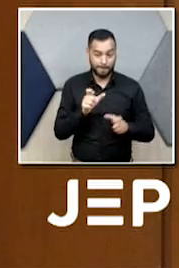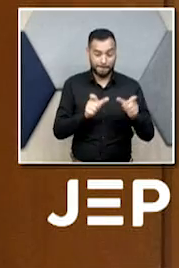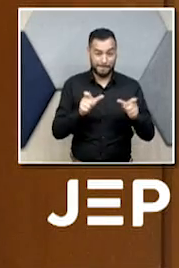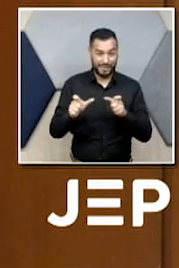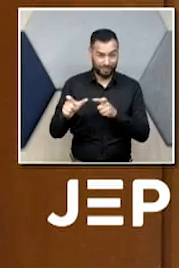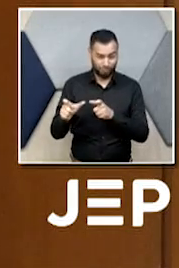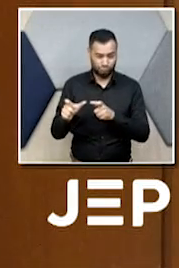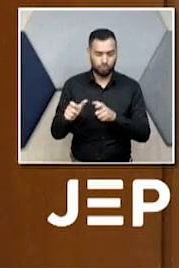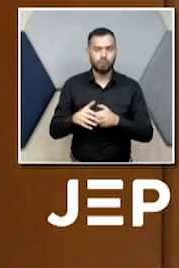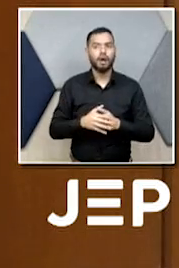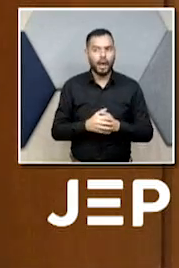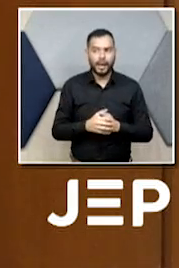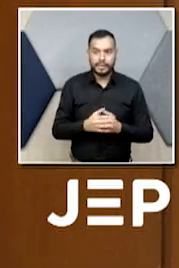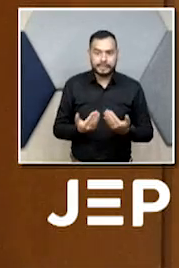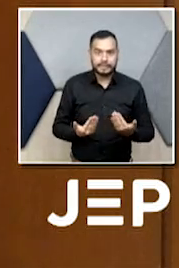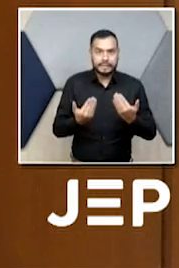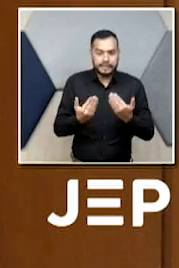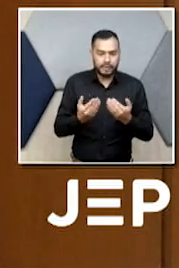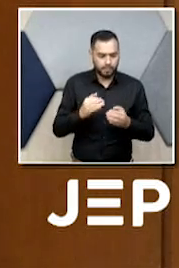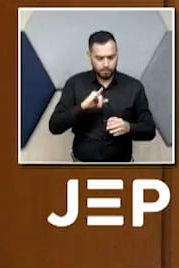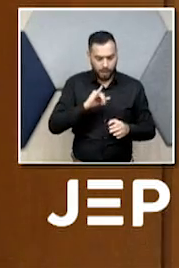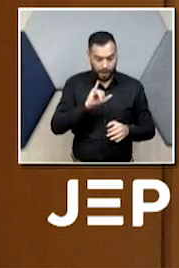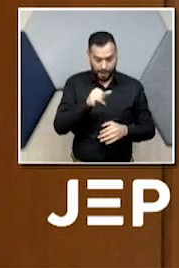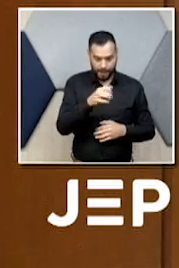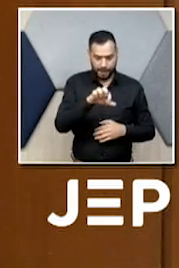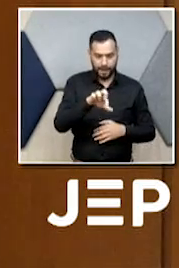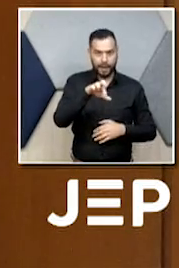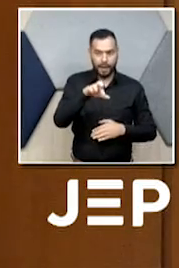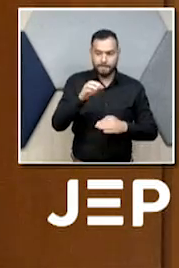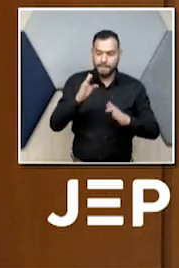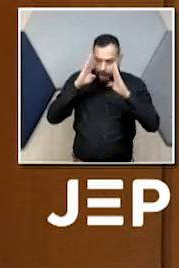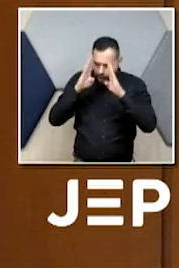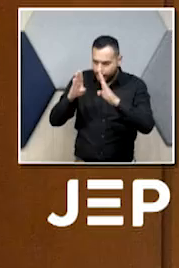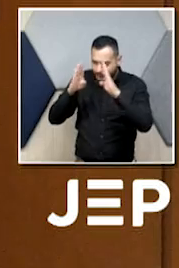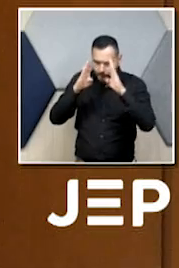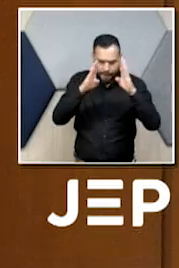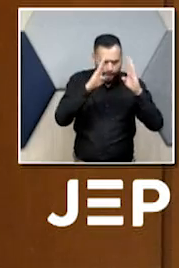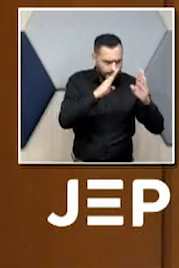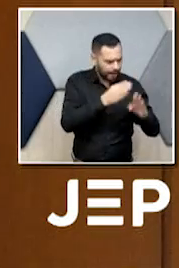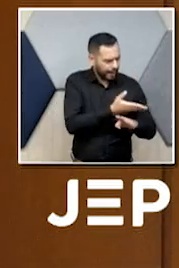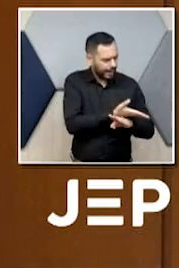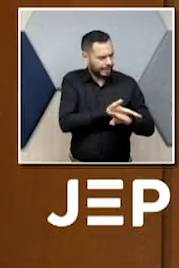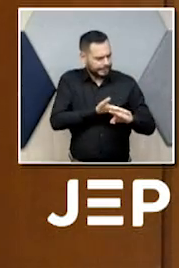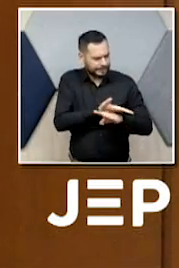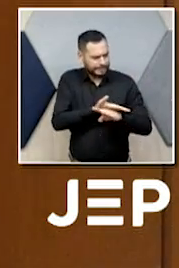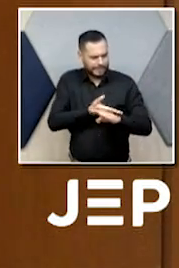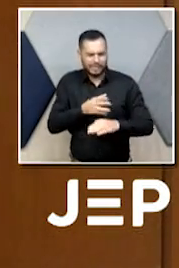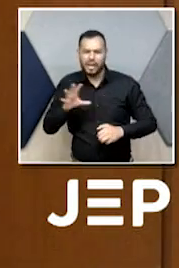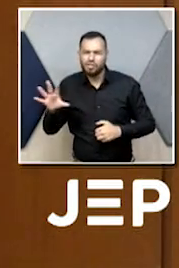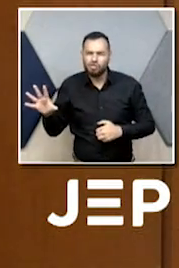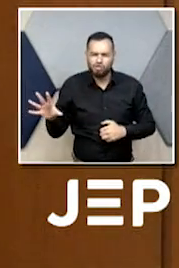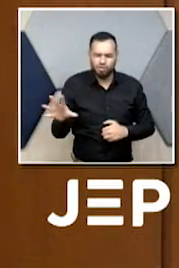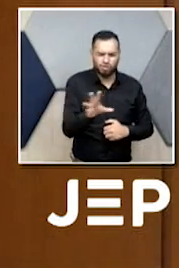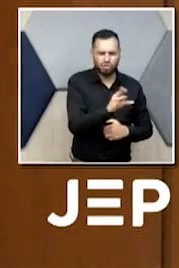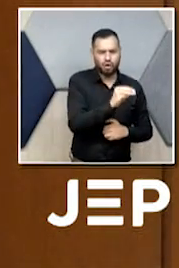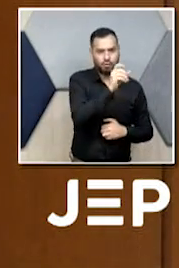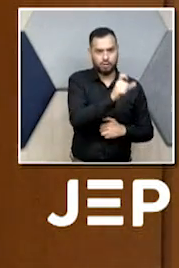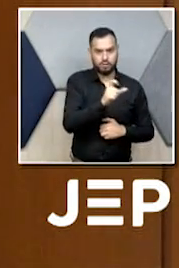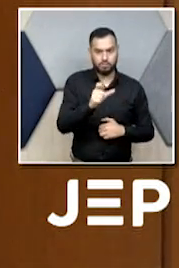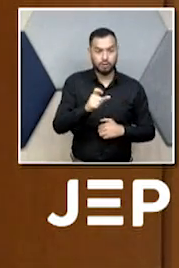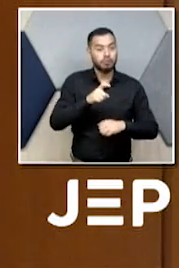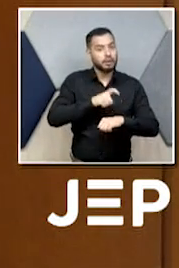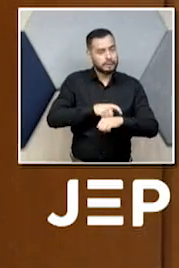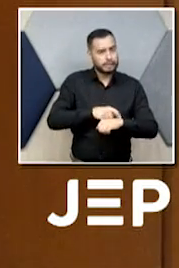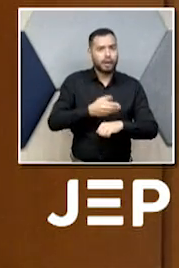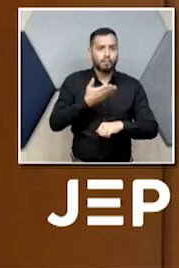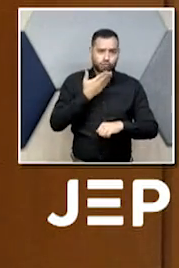jurisdicción, atender las demandas para que todas estas personas, en un plazo razonable, dentro